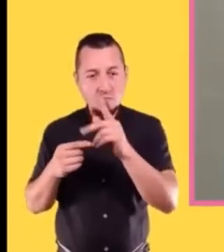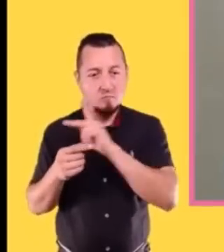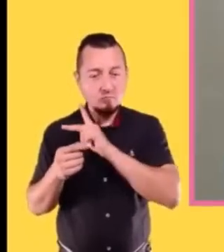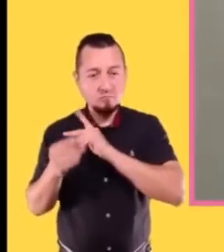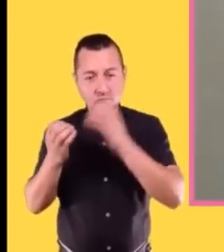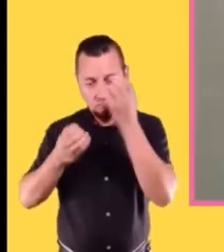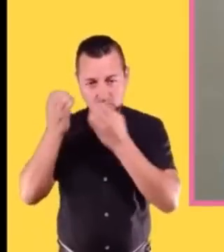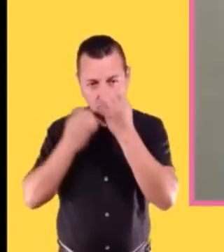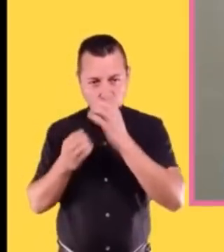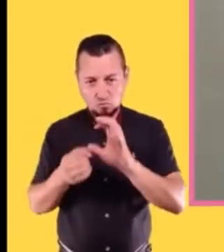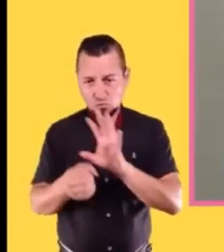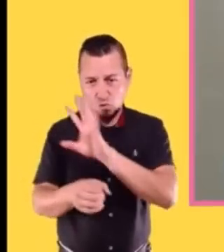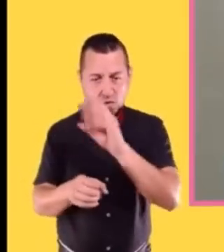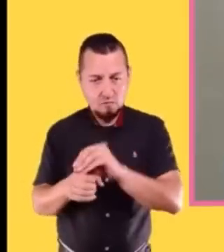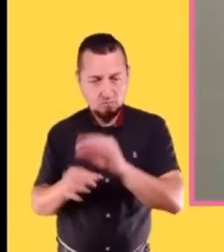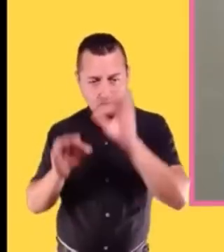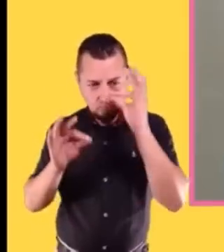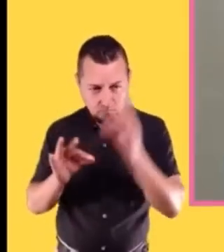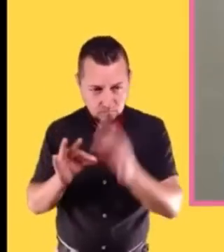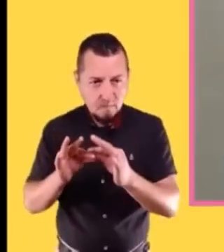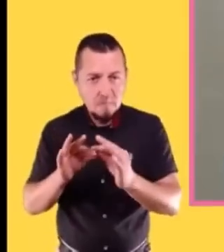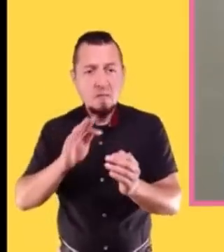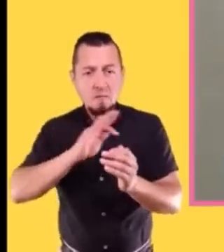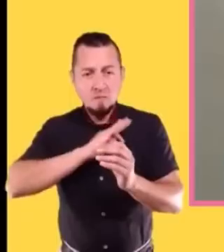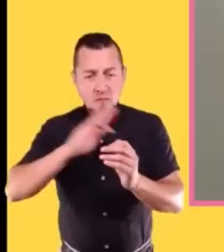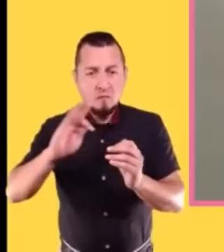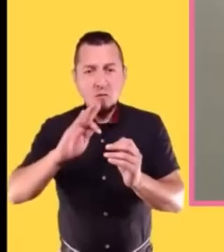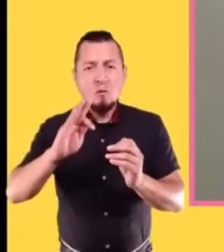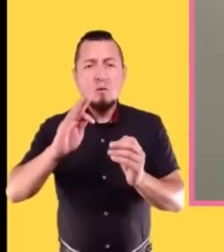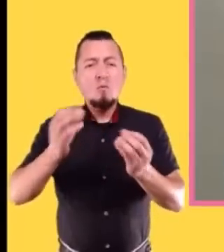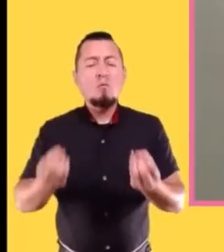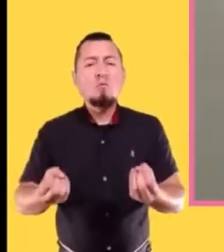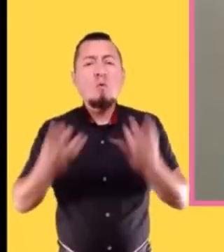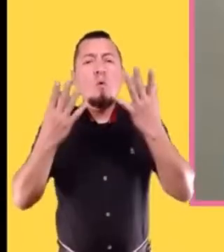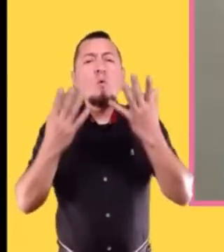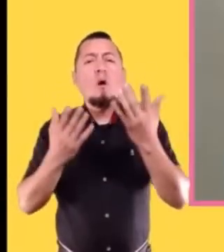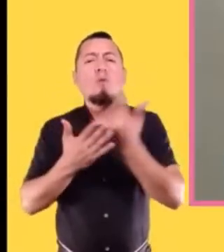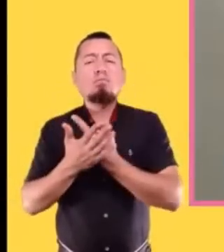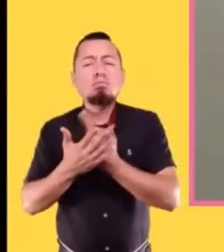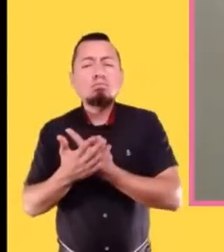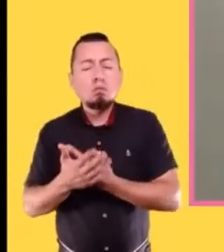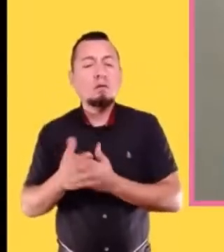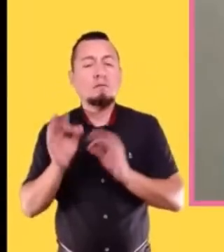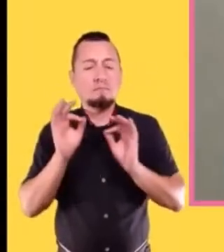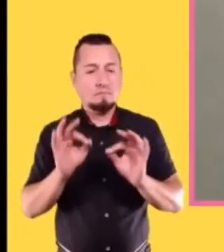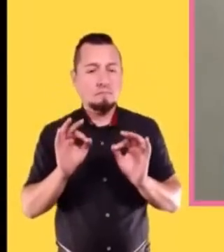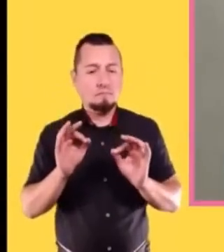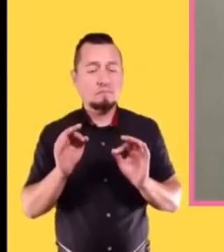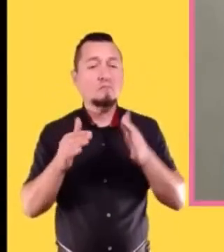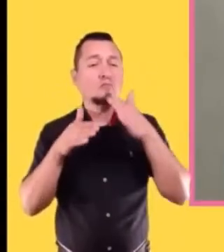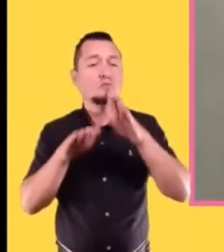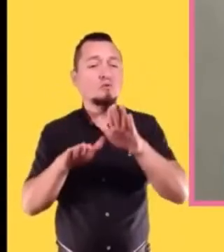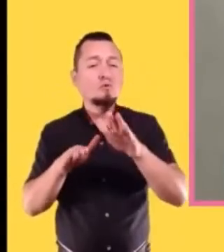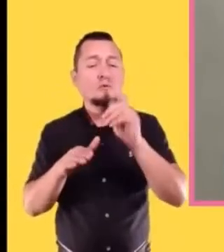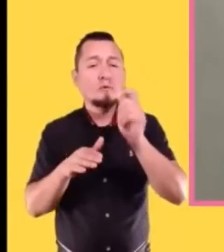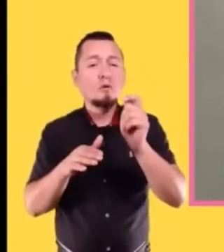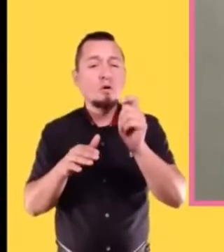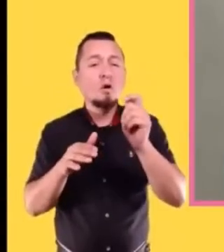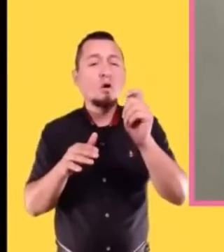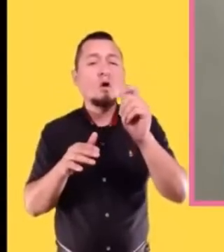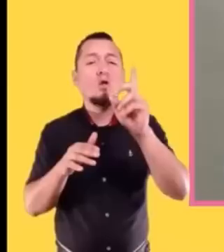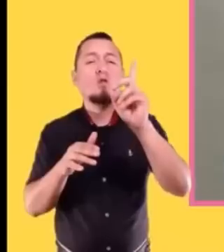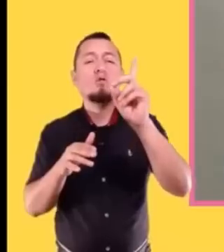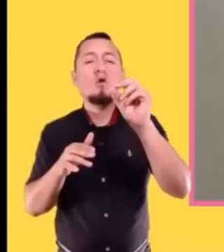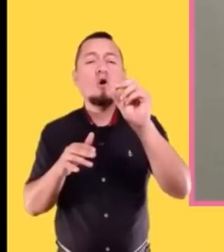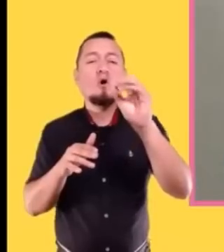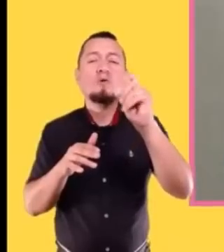completa, pero podemos hacer una numeralia y una precisión. Sobre todo del tema de adoctrinamiento, porque justamente